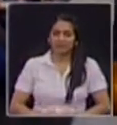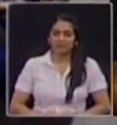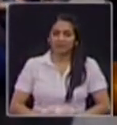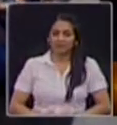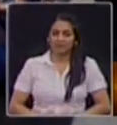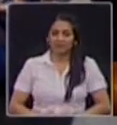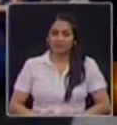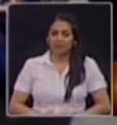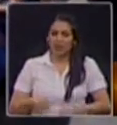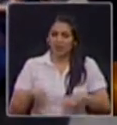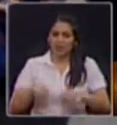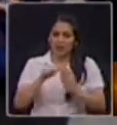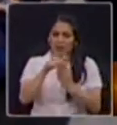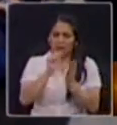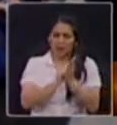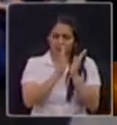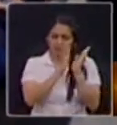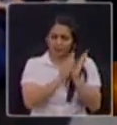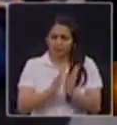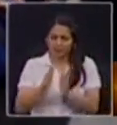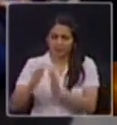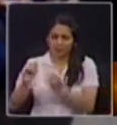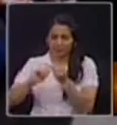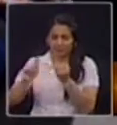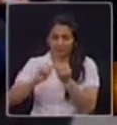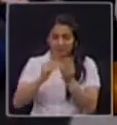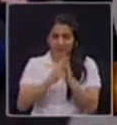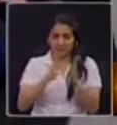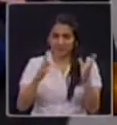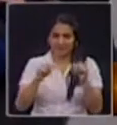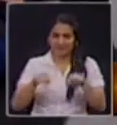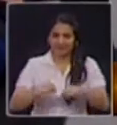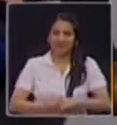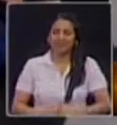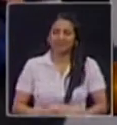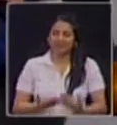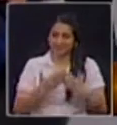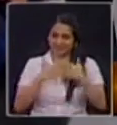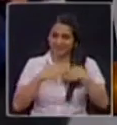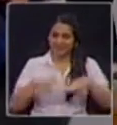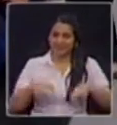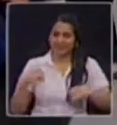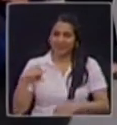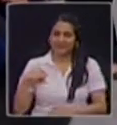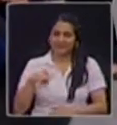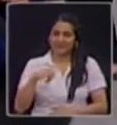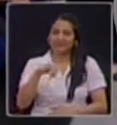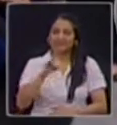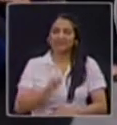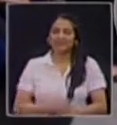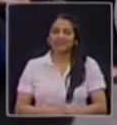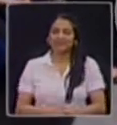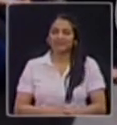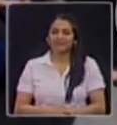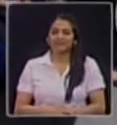de eventos que se van a desarrollar durante este feriado. Es lo que les podemos invitar, y a ustedes también, compañeros, les